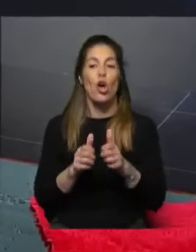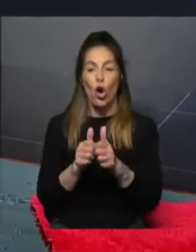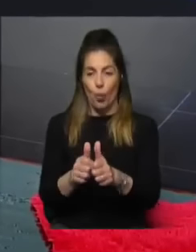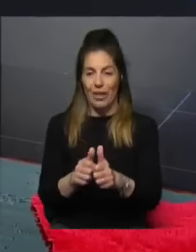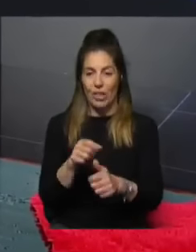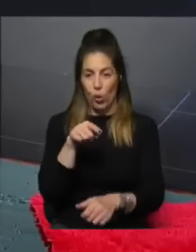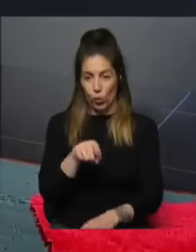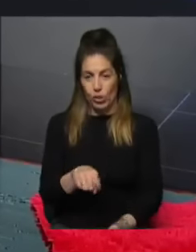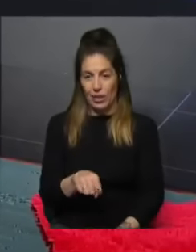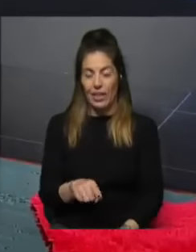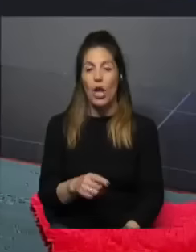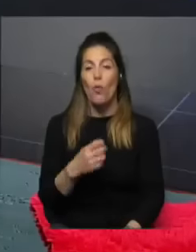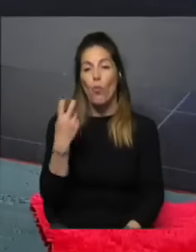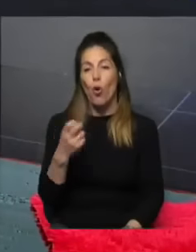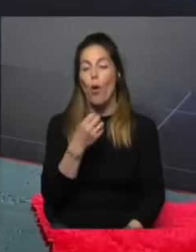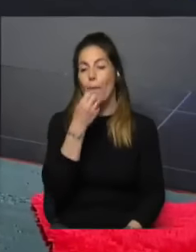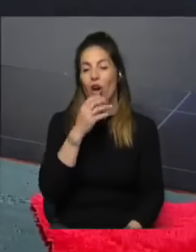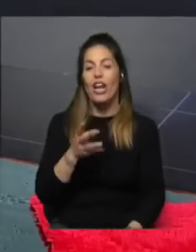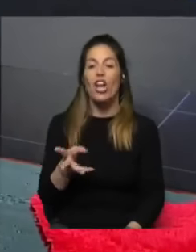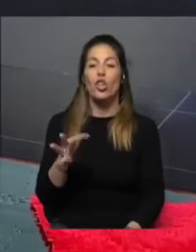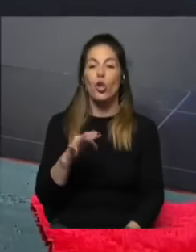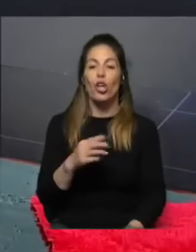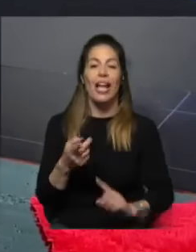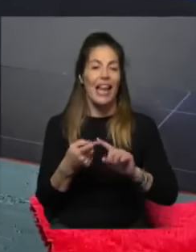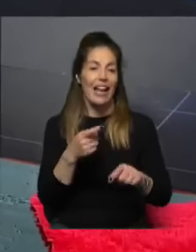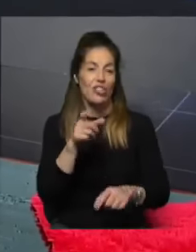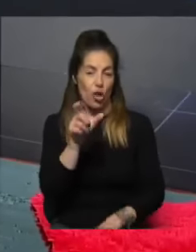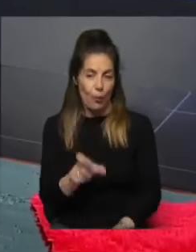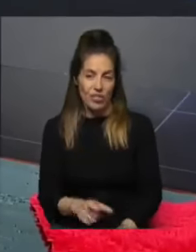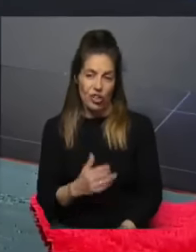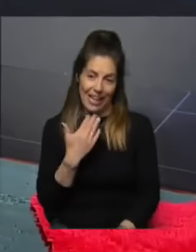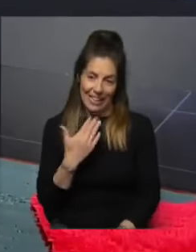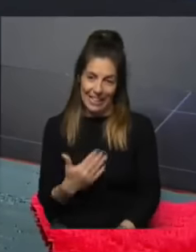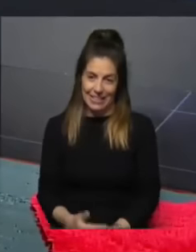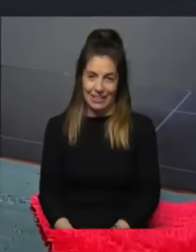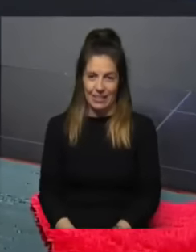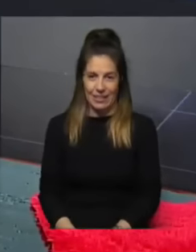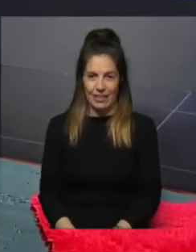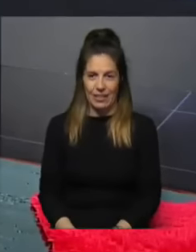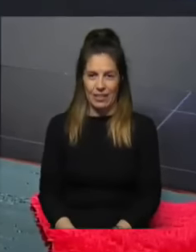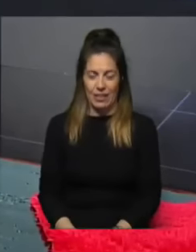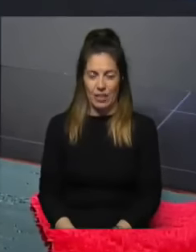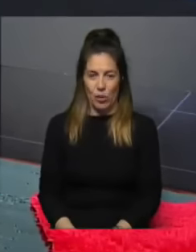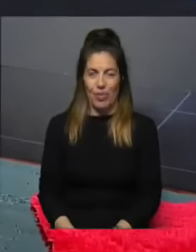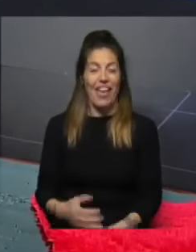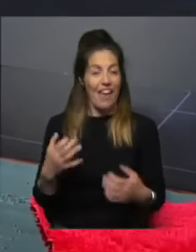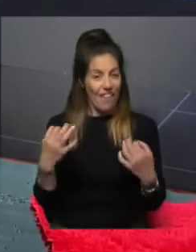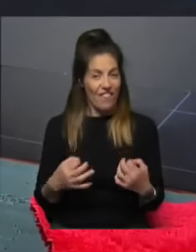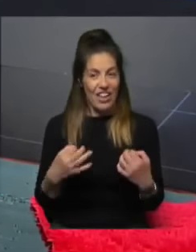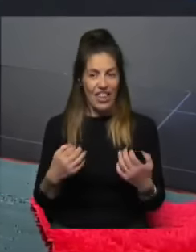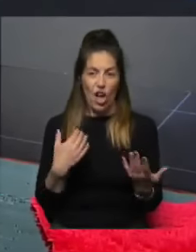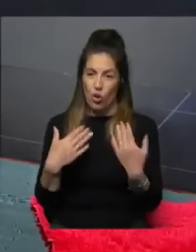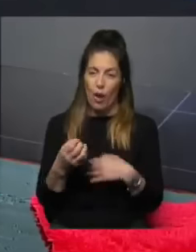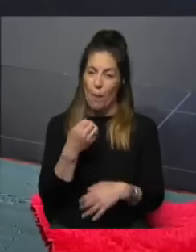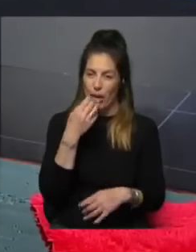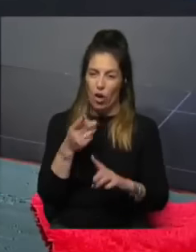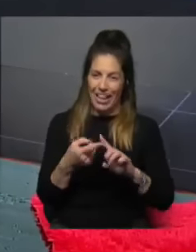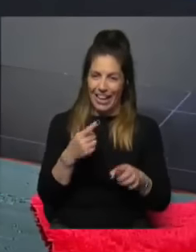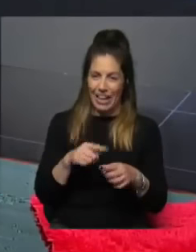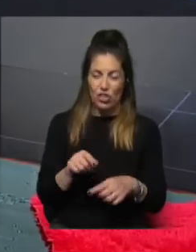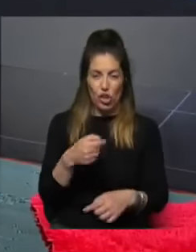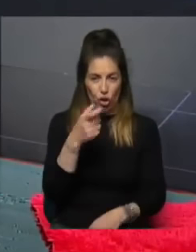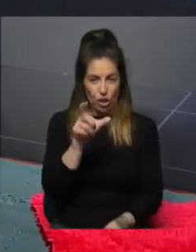días. Intento mejorar todos los días en las relaciones con algunas personas. Gracias. A las 9.07. Es verdad, no hablamos de mejorar en las relaciones con